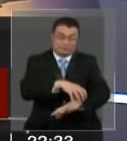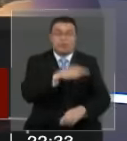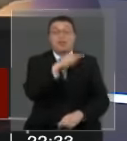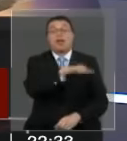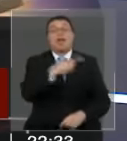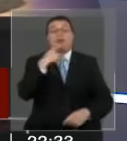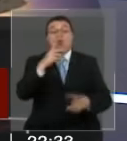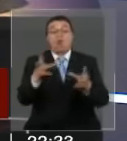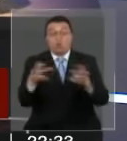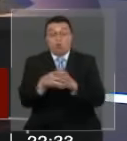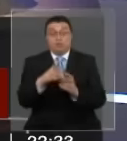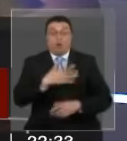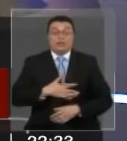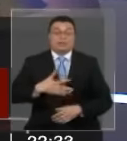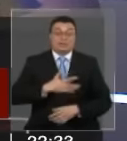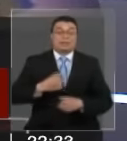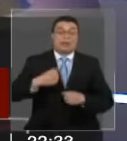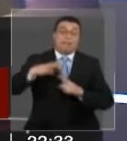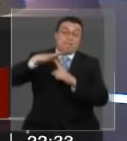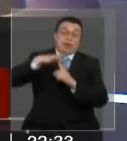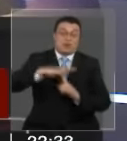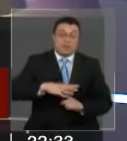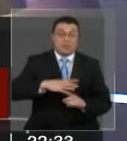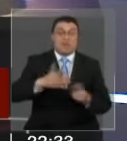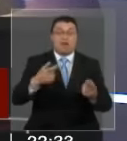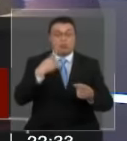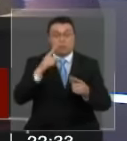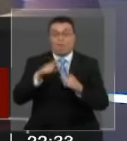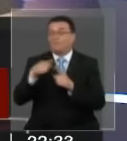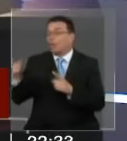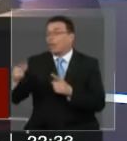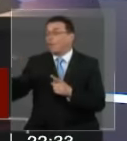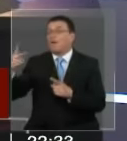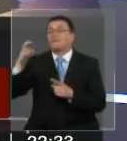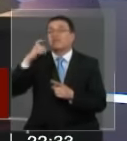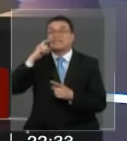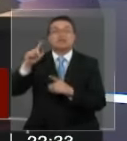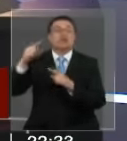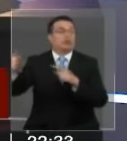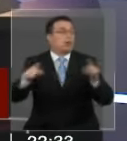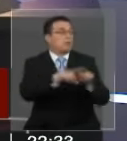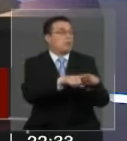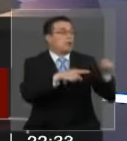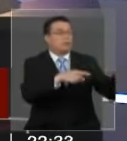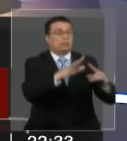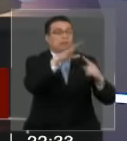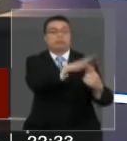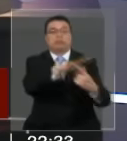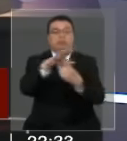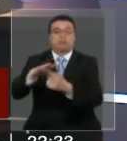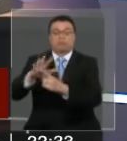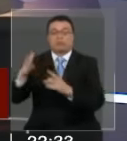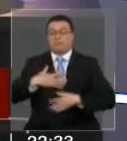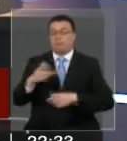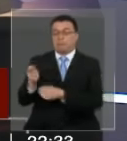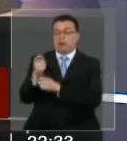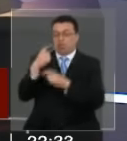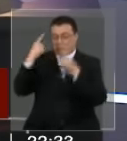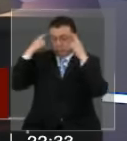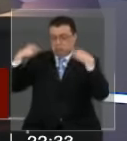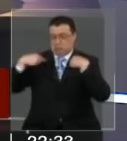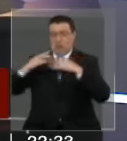que se siente, ¿no es cierto?, perjudicado, finalmente termina perjudicando a sus vecinos, termina perjudicando a sus hermanos, termina perjudicando justamente el desarrollo de la isla en